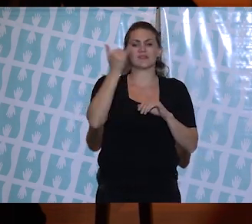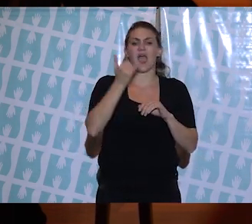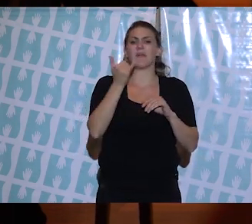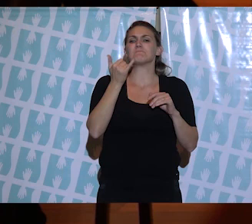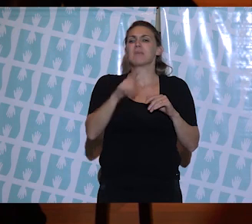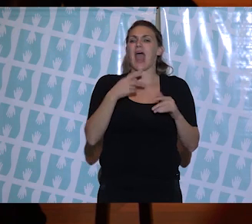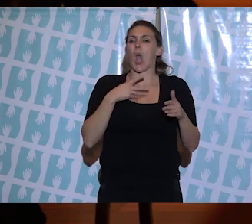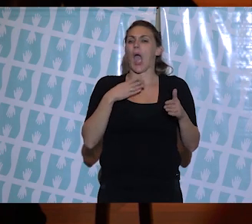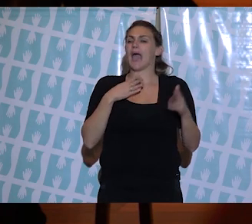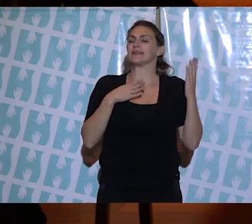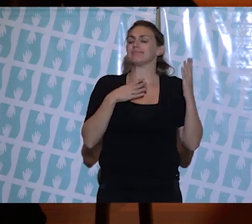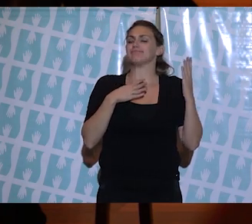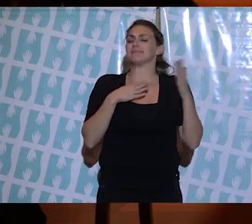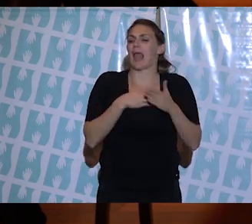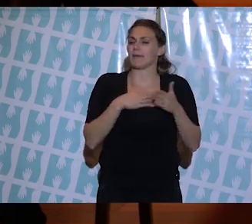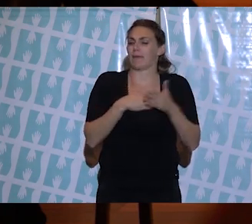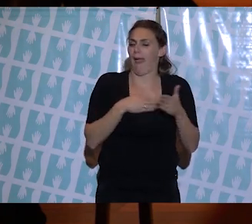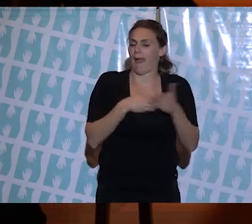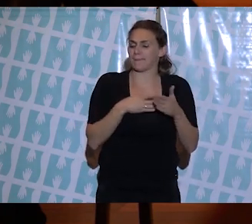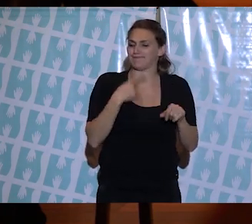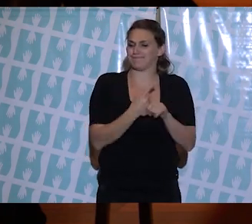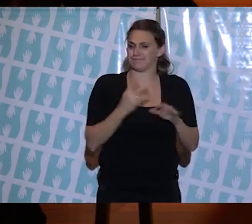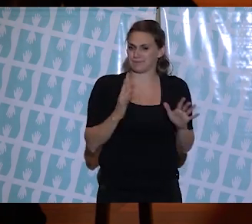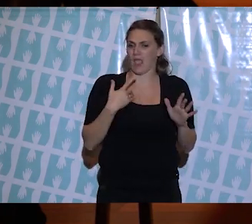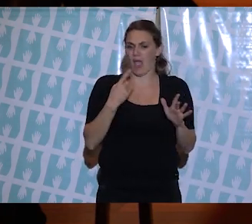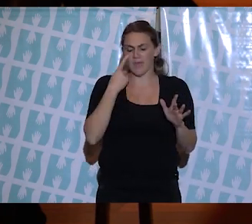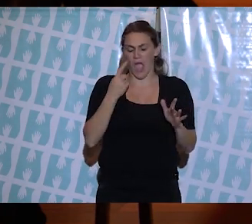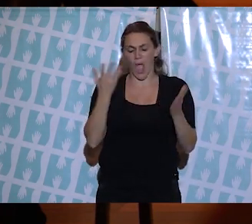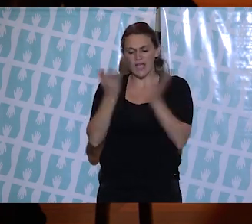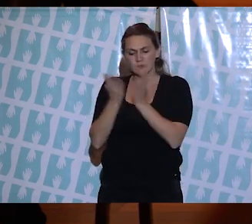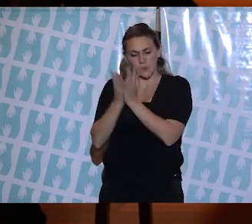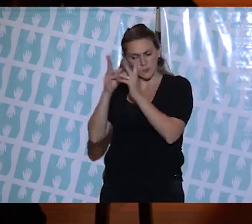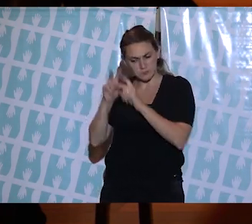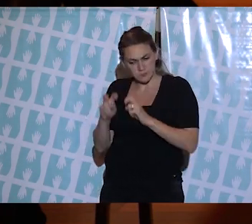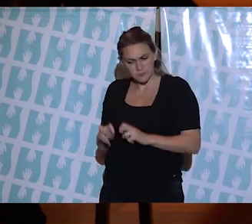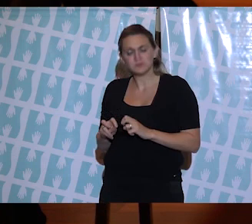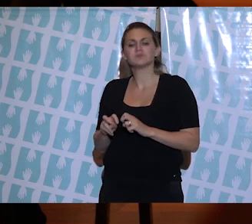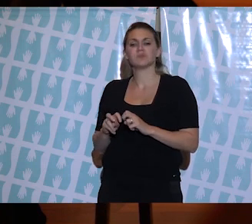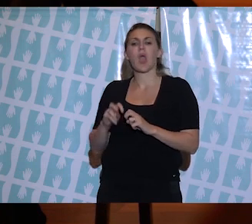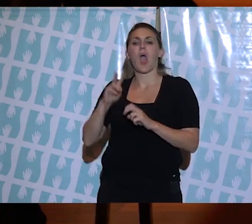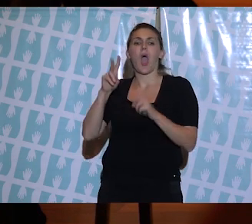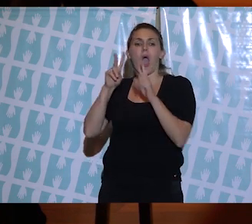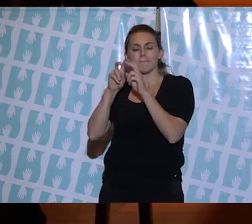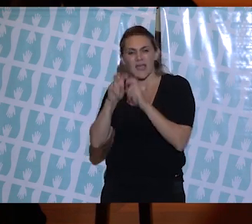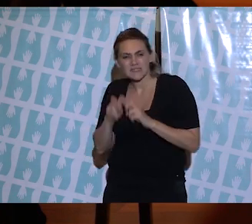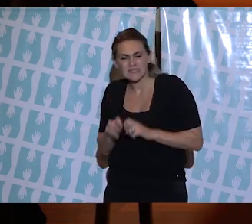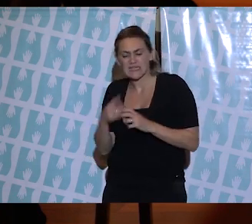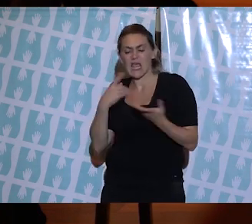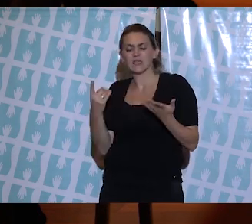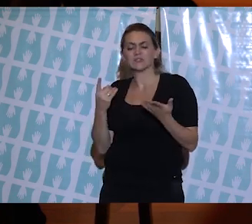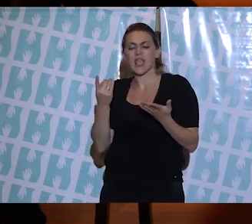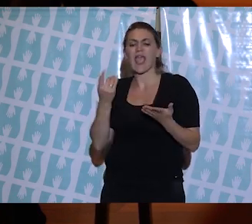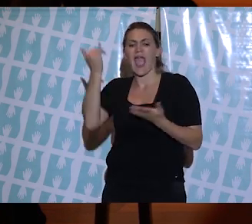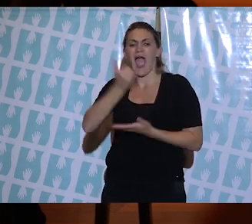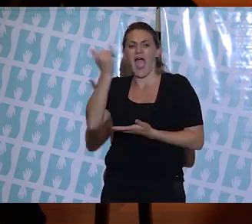limitaciones. Por ejemplo, hay un estudio que muestra que la biopsia de la glándula submandibular permite detectar tempranamente